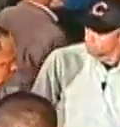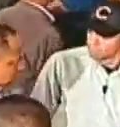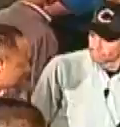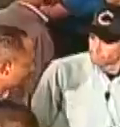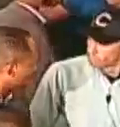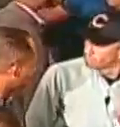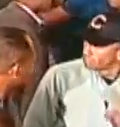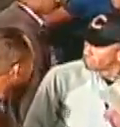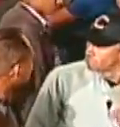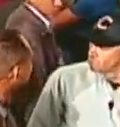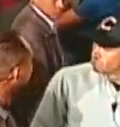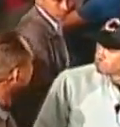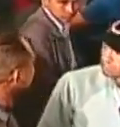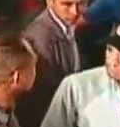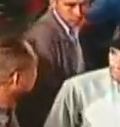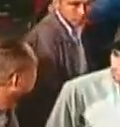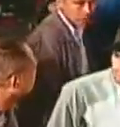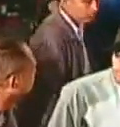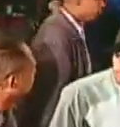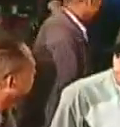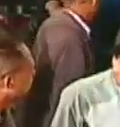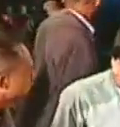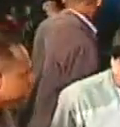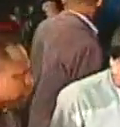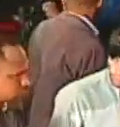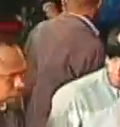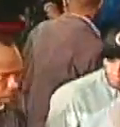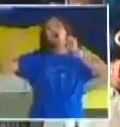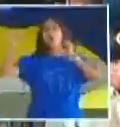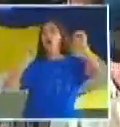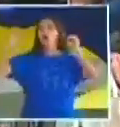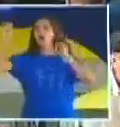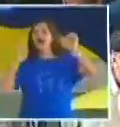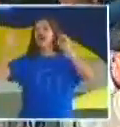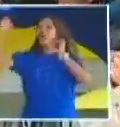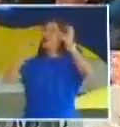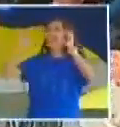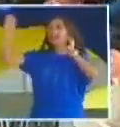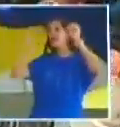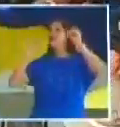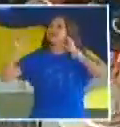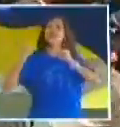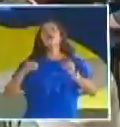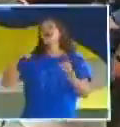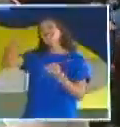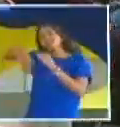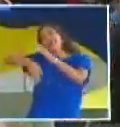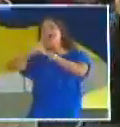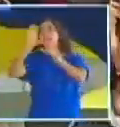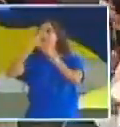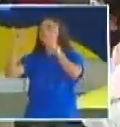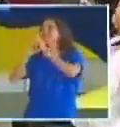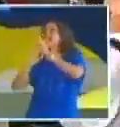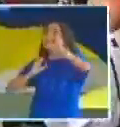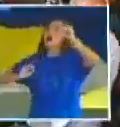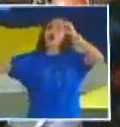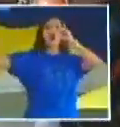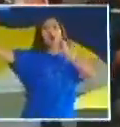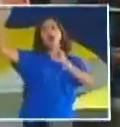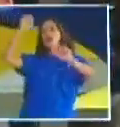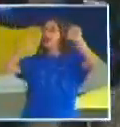parte de las autoridades presentes en este importante encuentro, reunión entre el